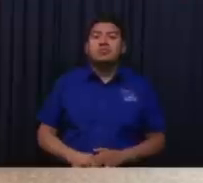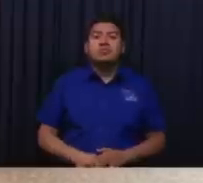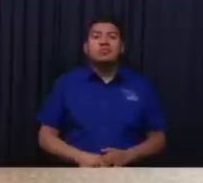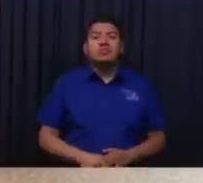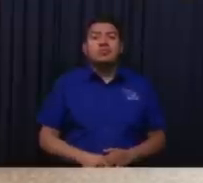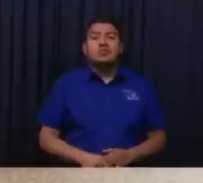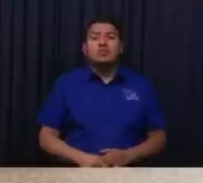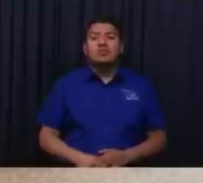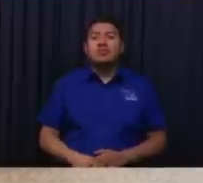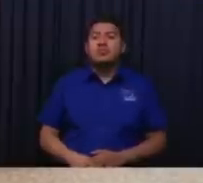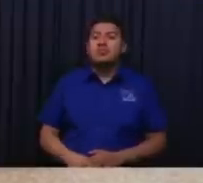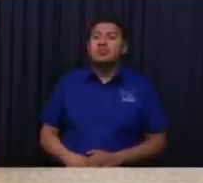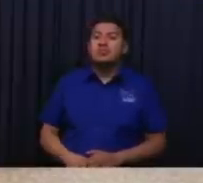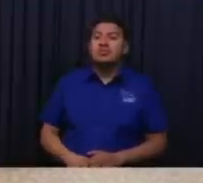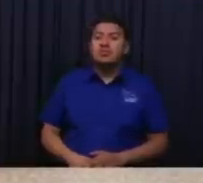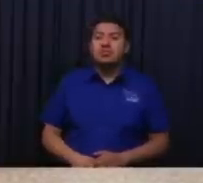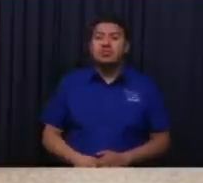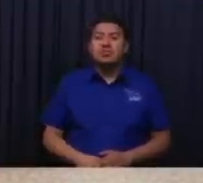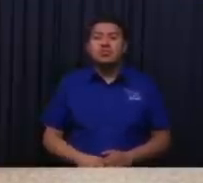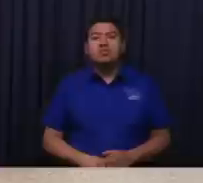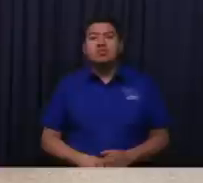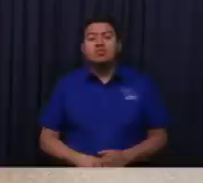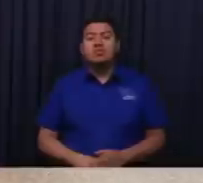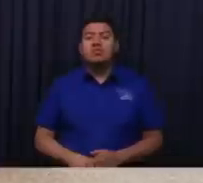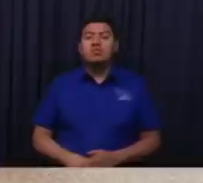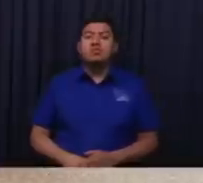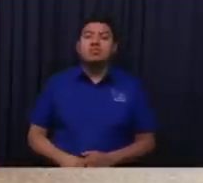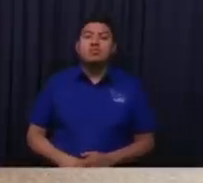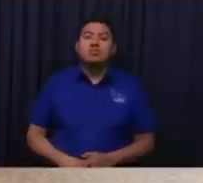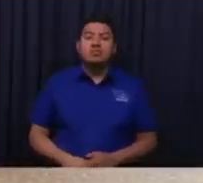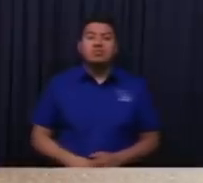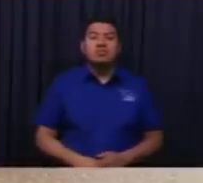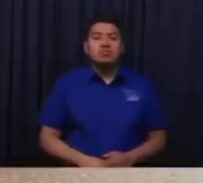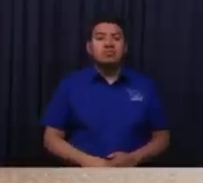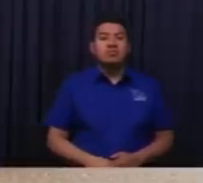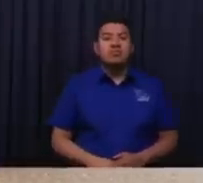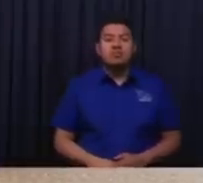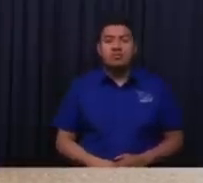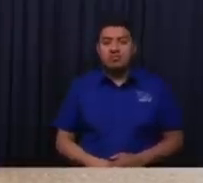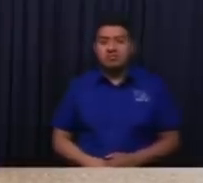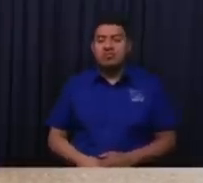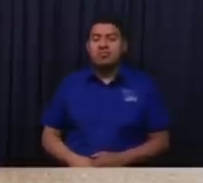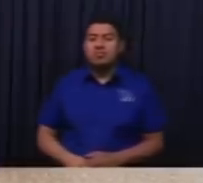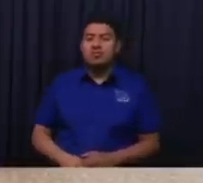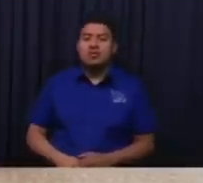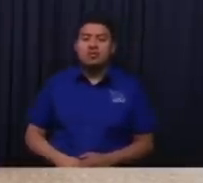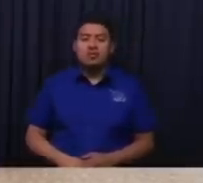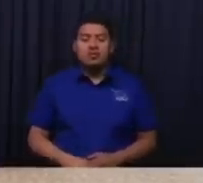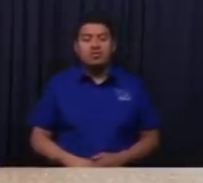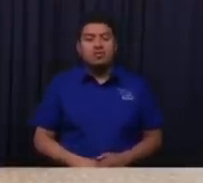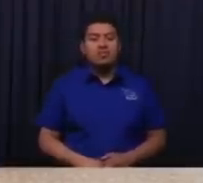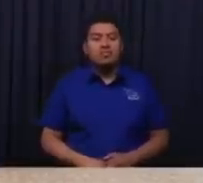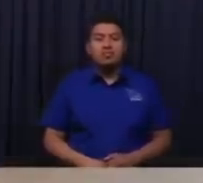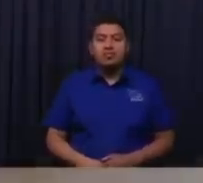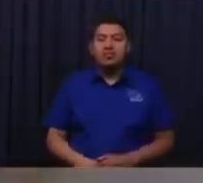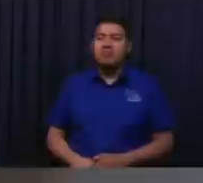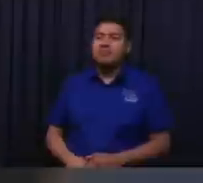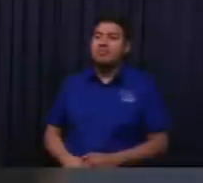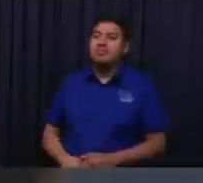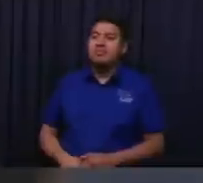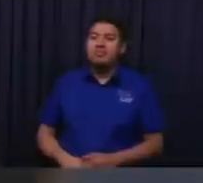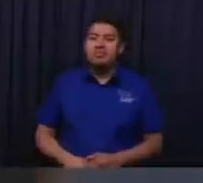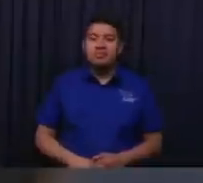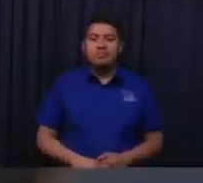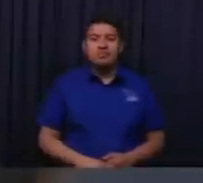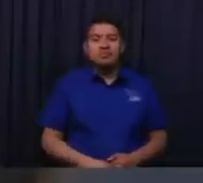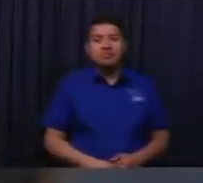Así, con un conocimiento muy, muy, muy, muy superficial del